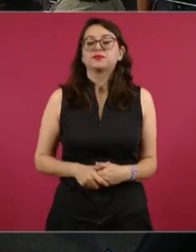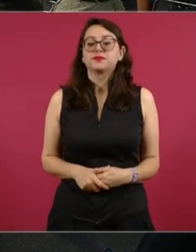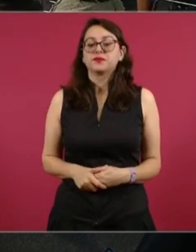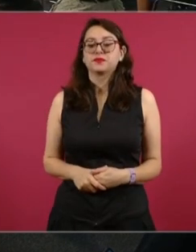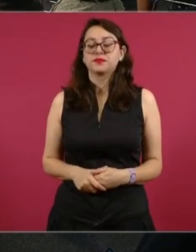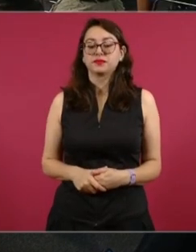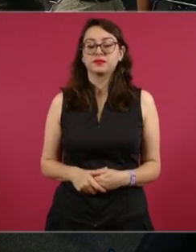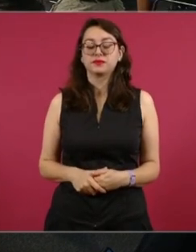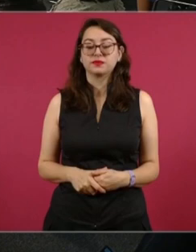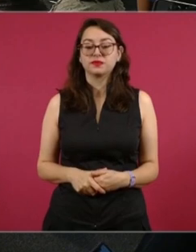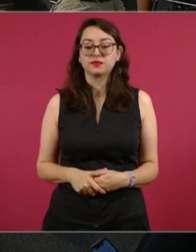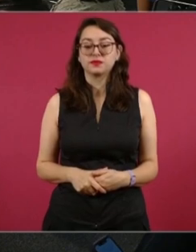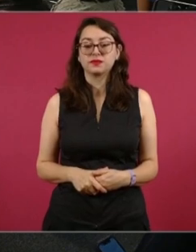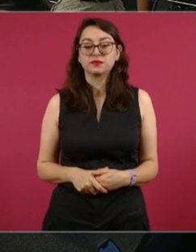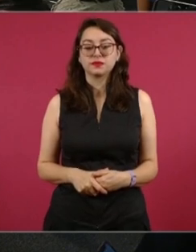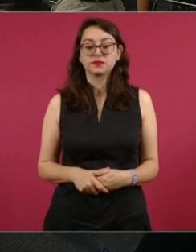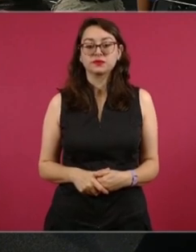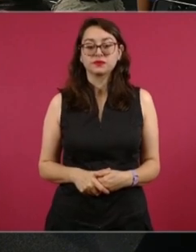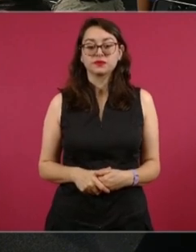Entonces,